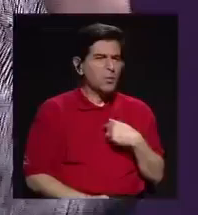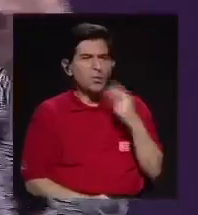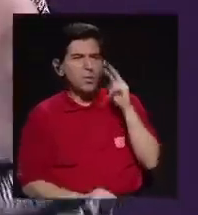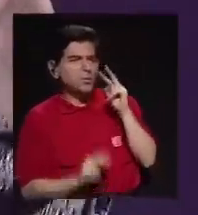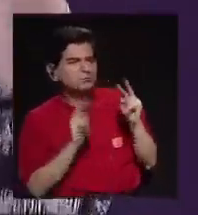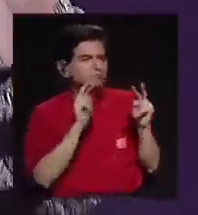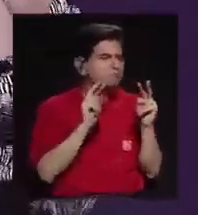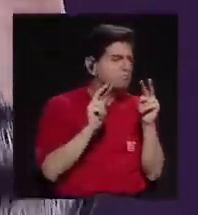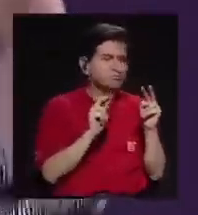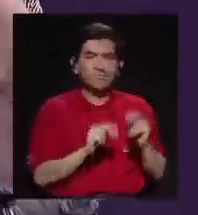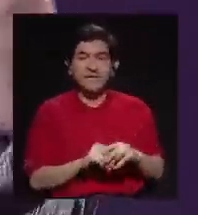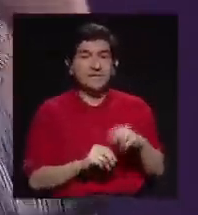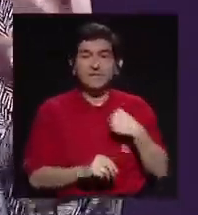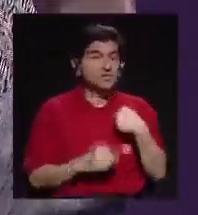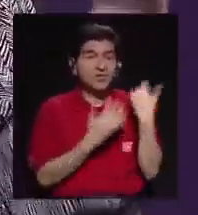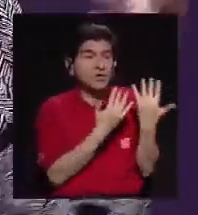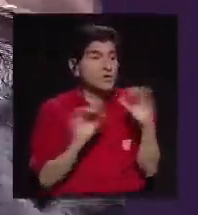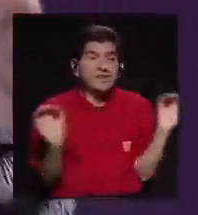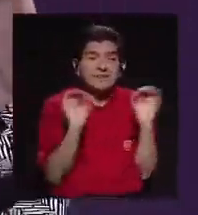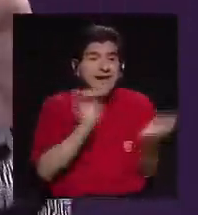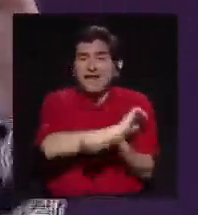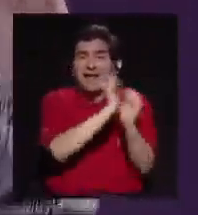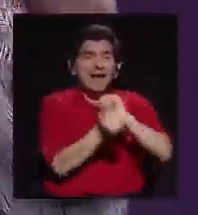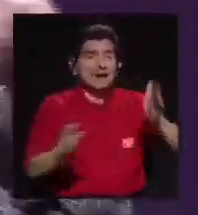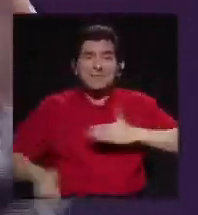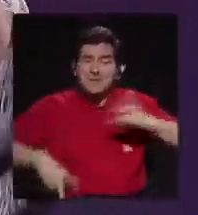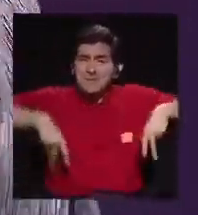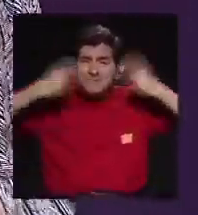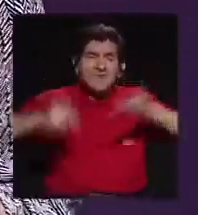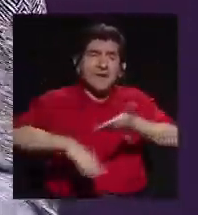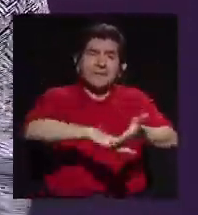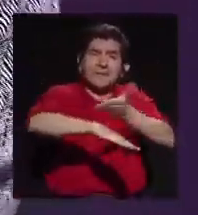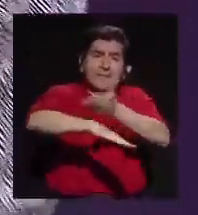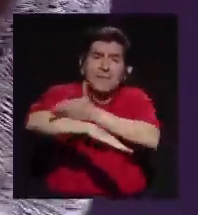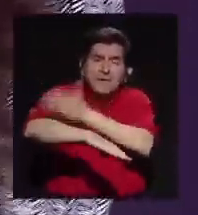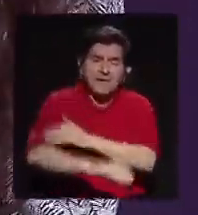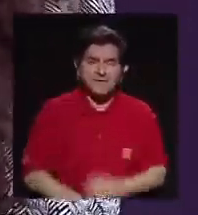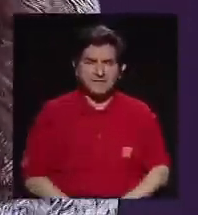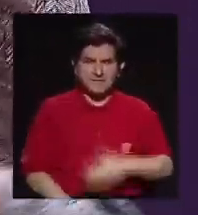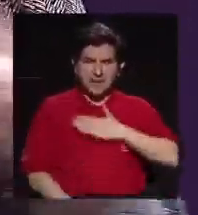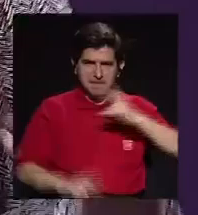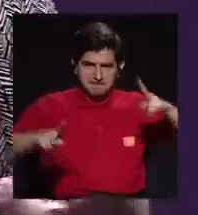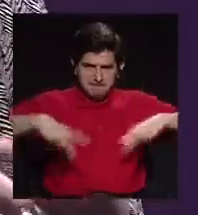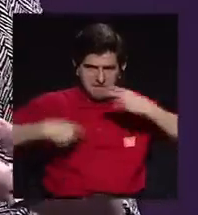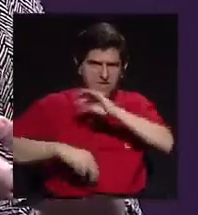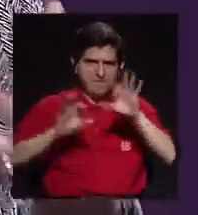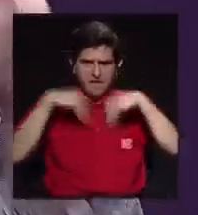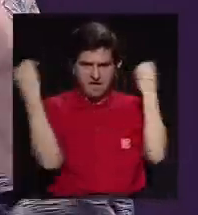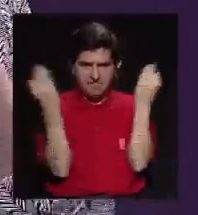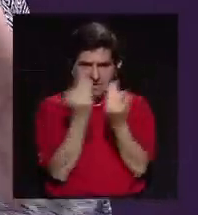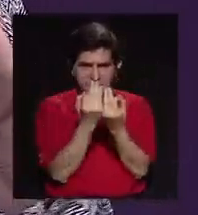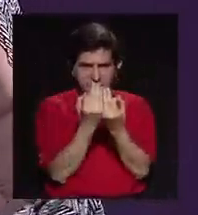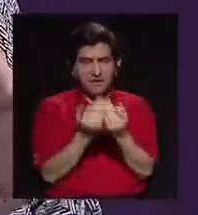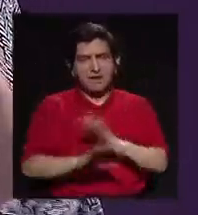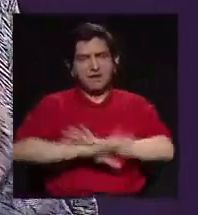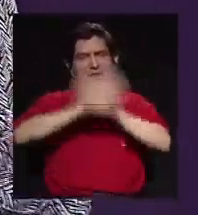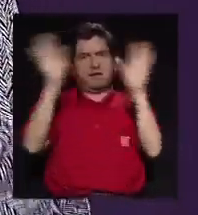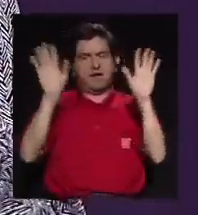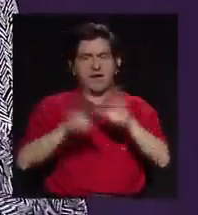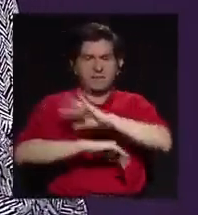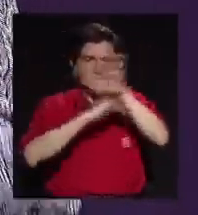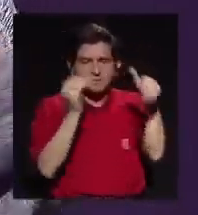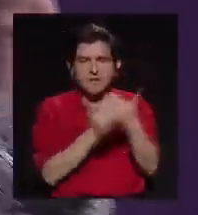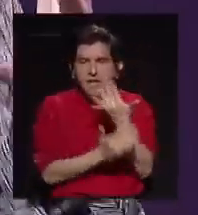tengo ninguna esperanza de que algo cambie en mi vida para que se mejore, exacto, mi vida y la de mi familia, pues claramente cualquier cosa